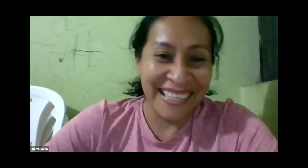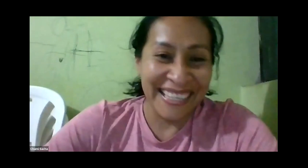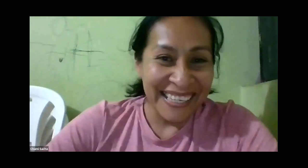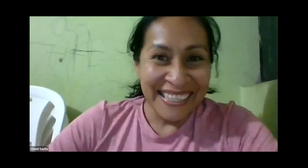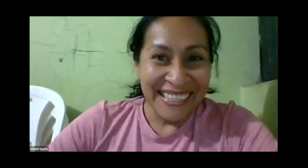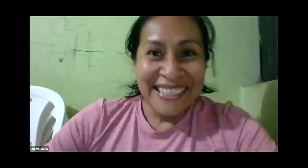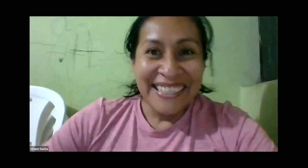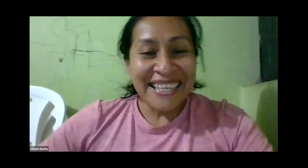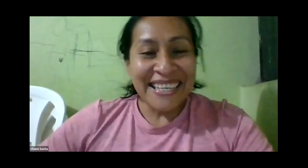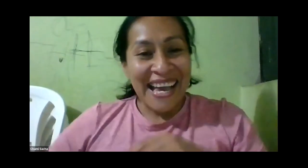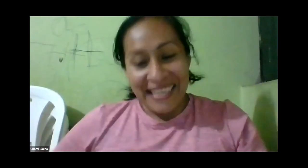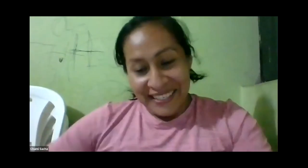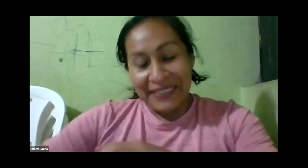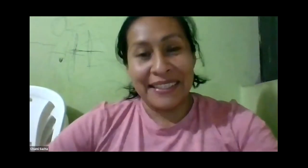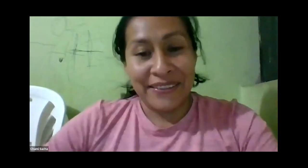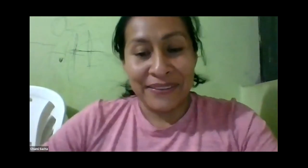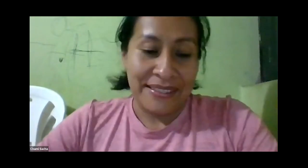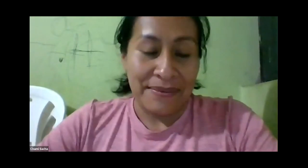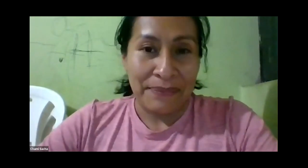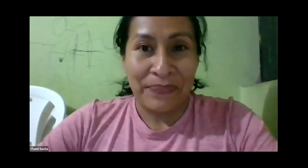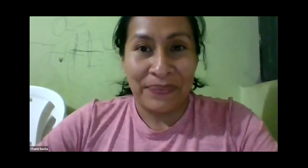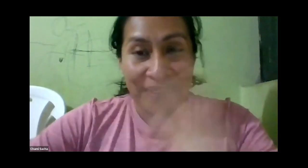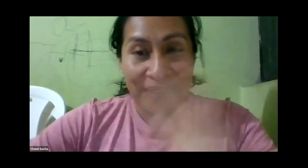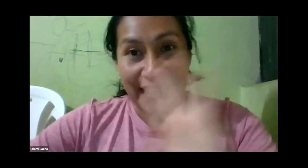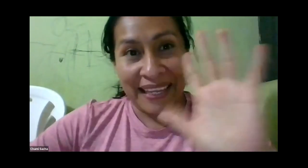adelante y ya entonces